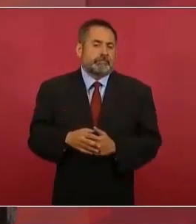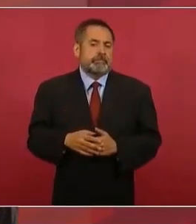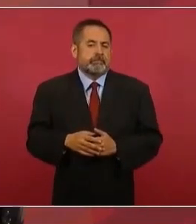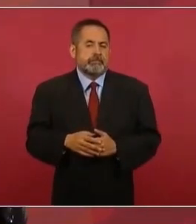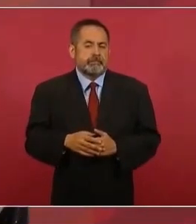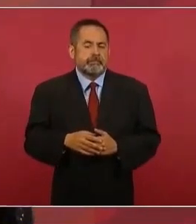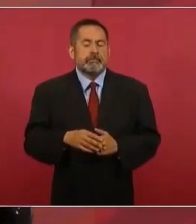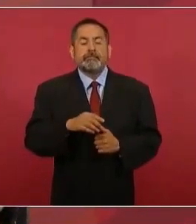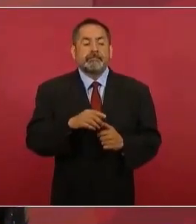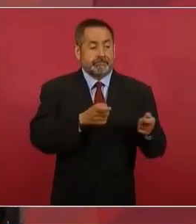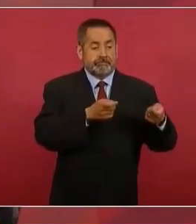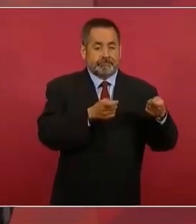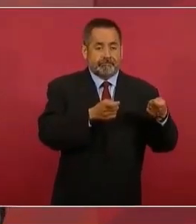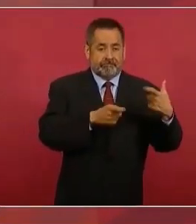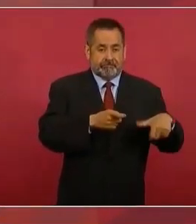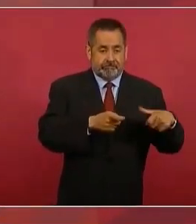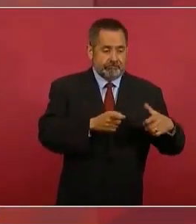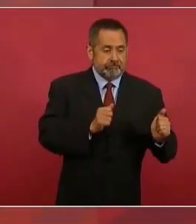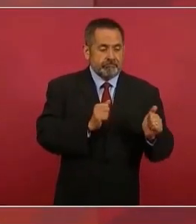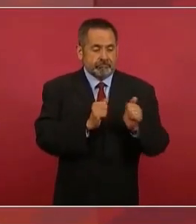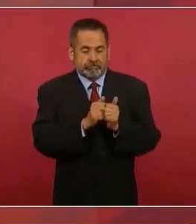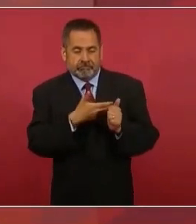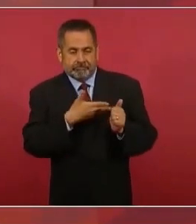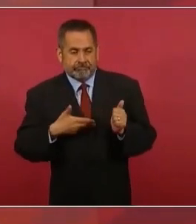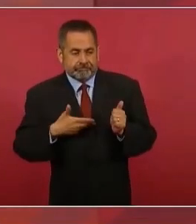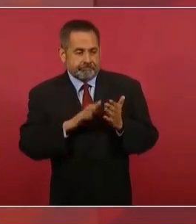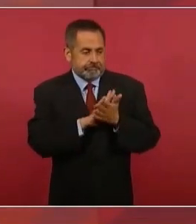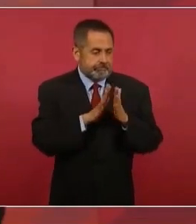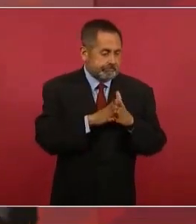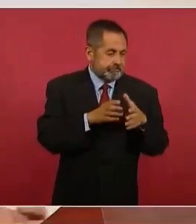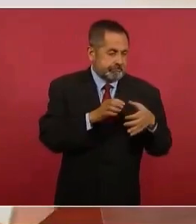También en acuerdo de que el que estaba